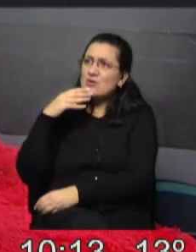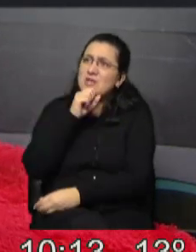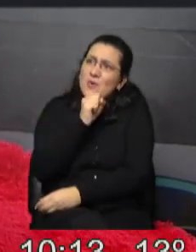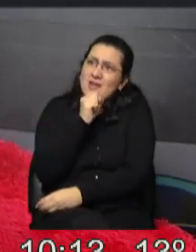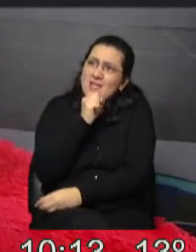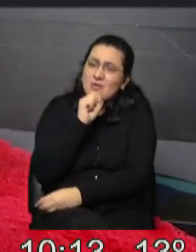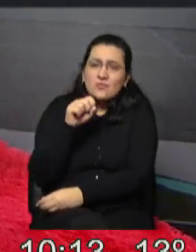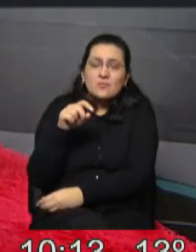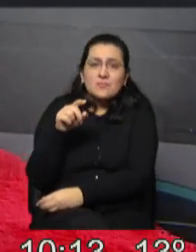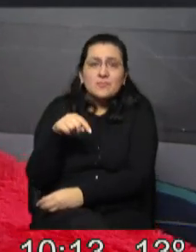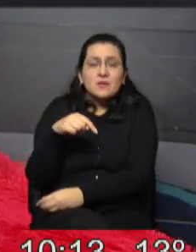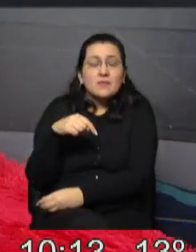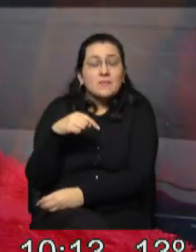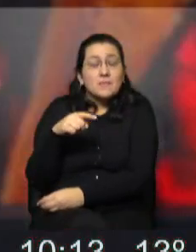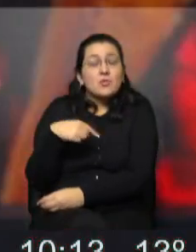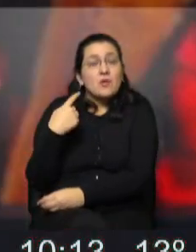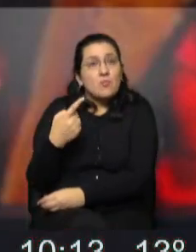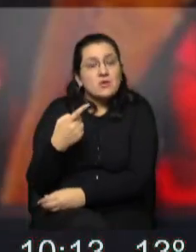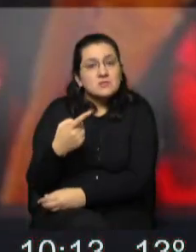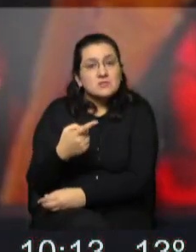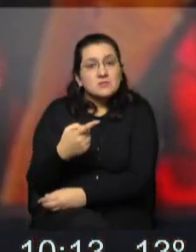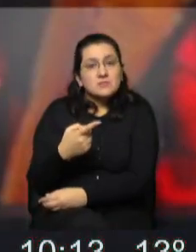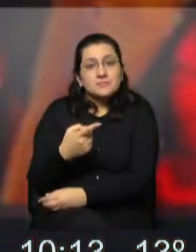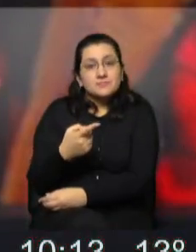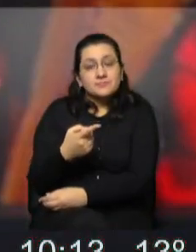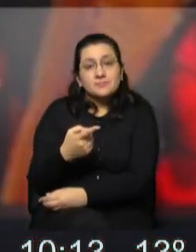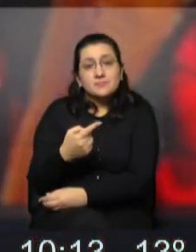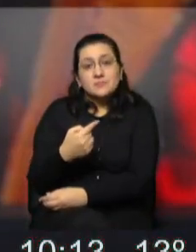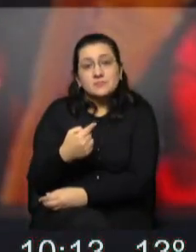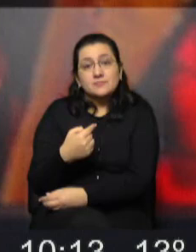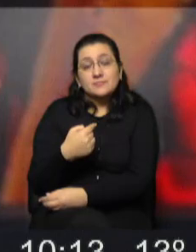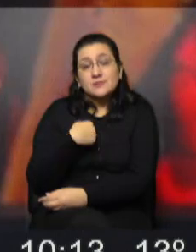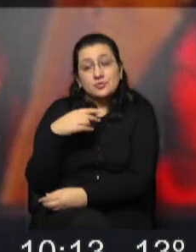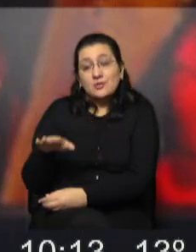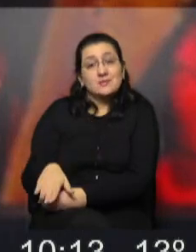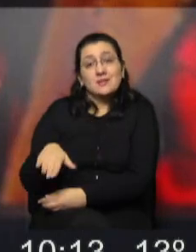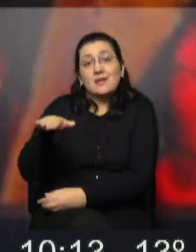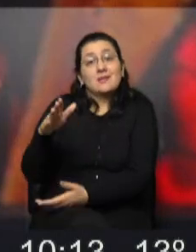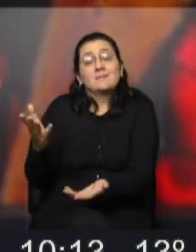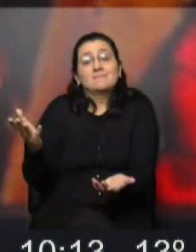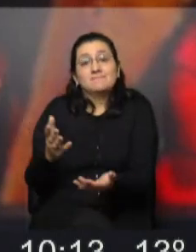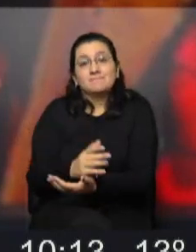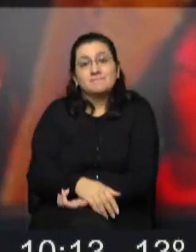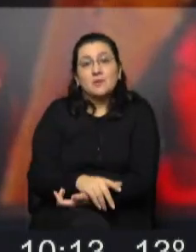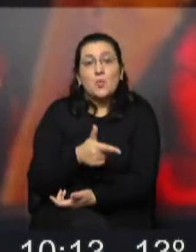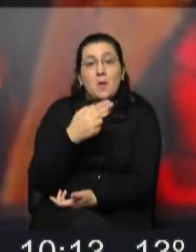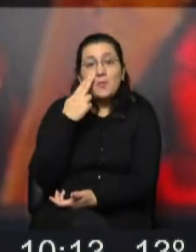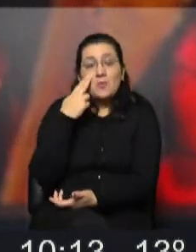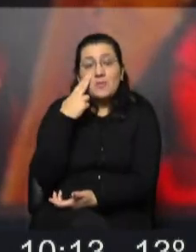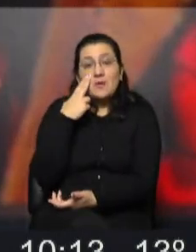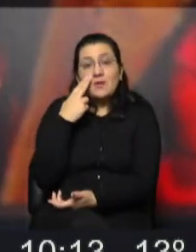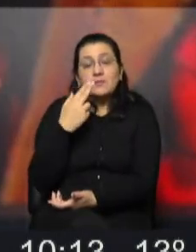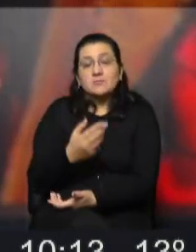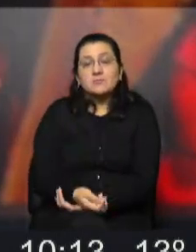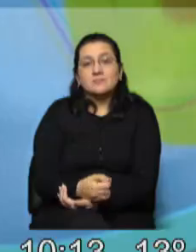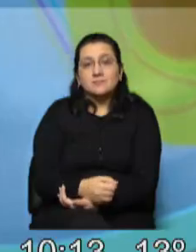Pero después todo lo otro es parte de eso. Soy eso y no tengo problema con vivir